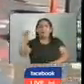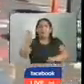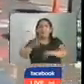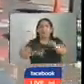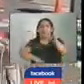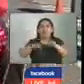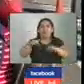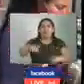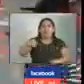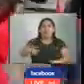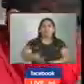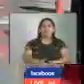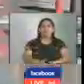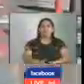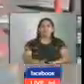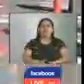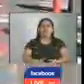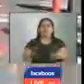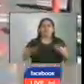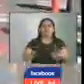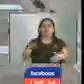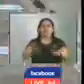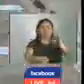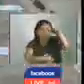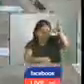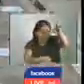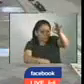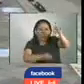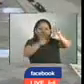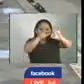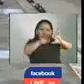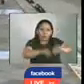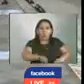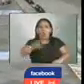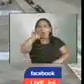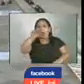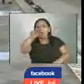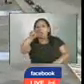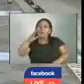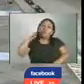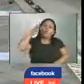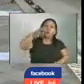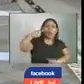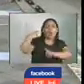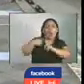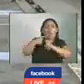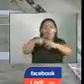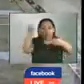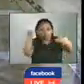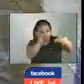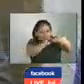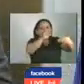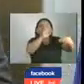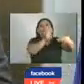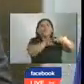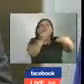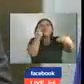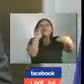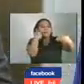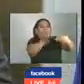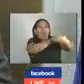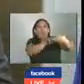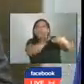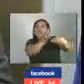2022. Y cuando realicen su declaración, allá por el mes de abril, deberán incluirlo en la casilla de